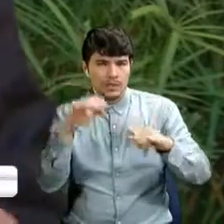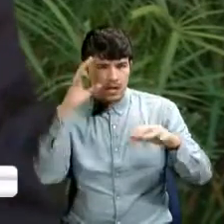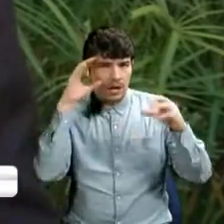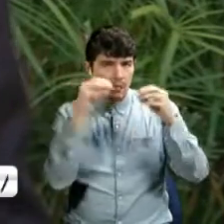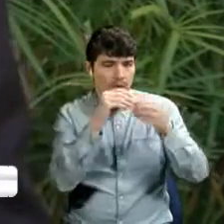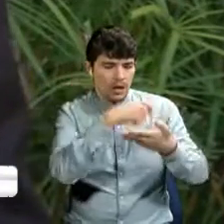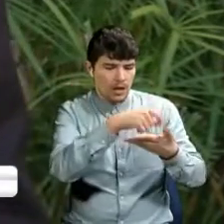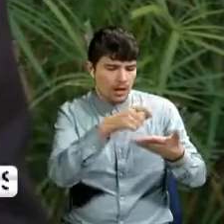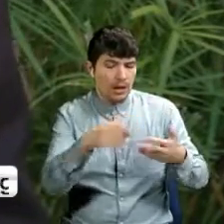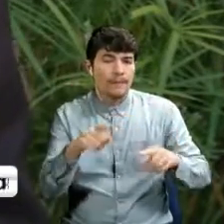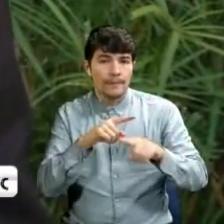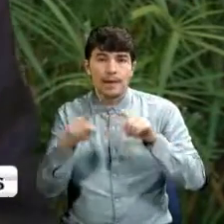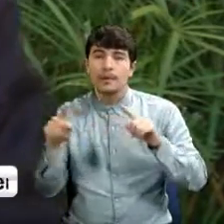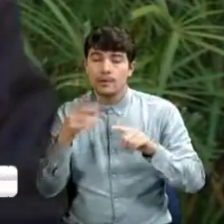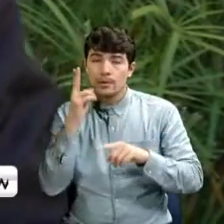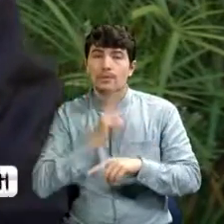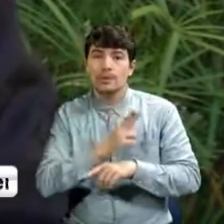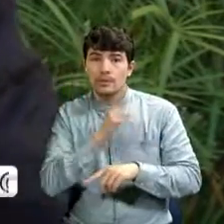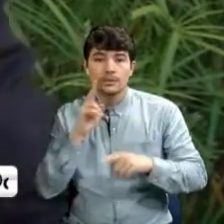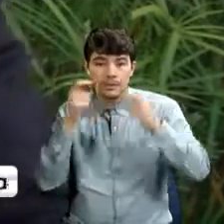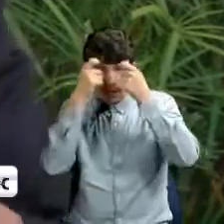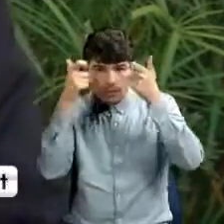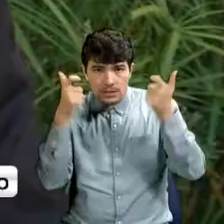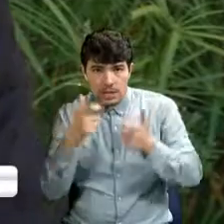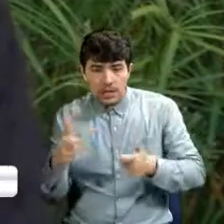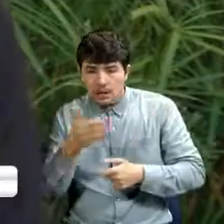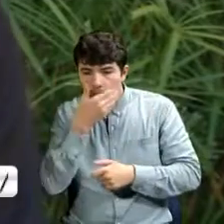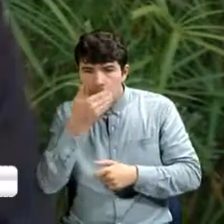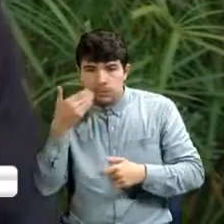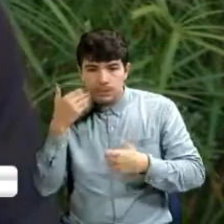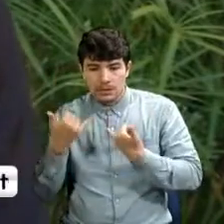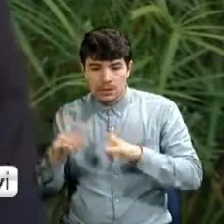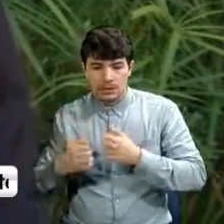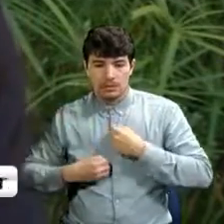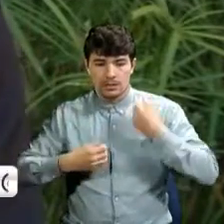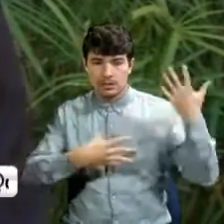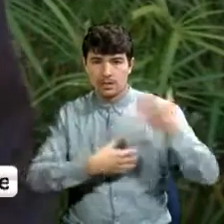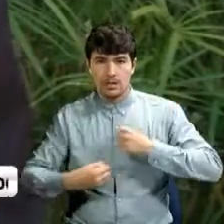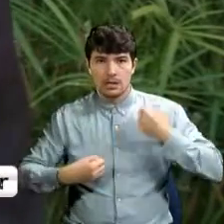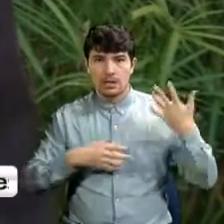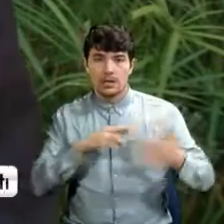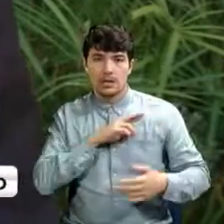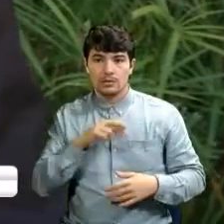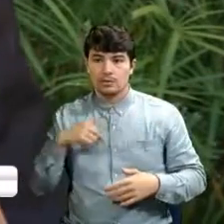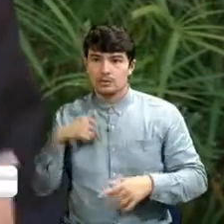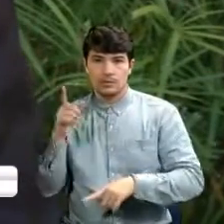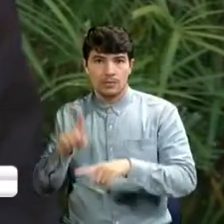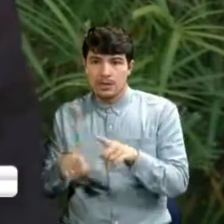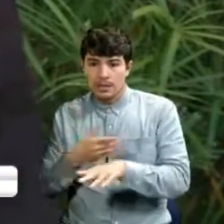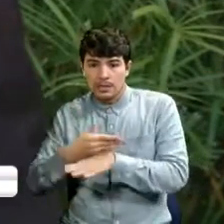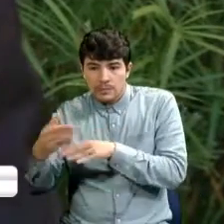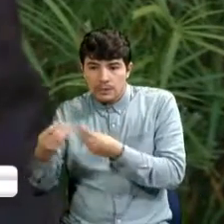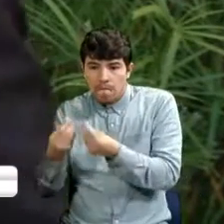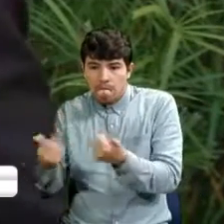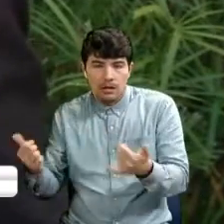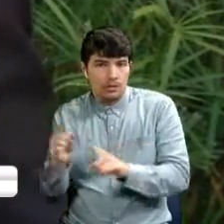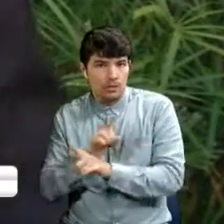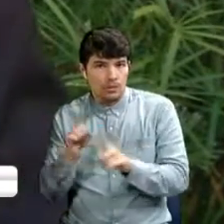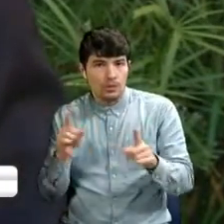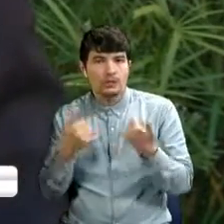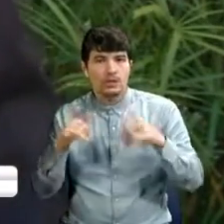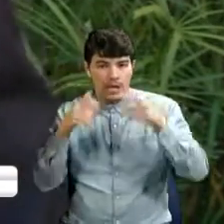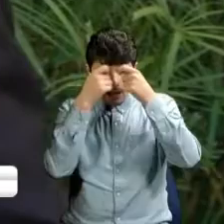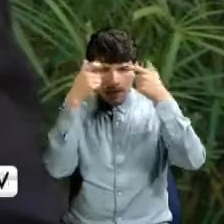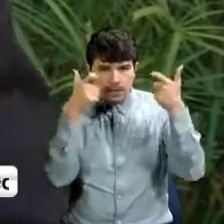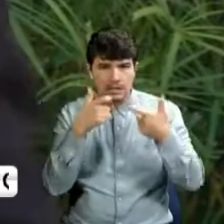pero hay un compromiso del estado una guerrilla se desarma y luego no podemos volver trizas lo acordado la corte se ha basado un elemento